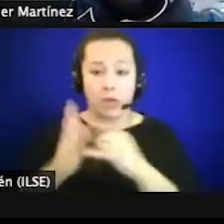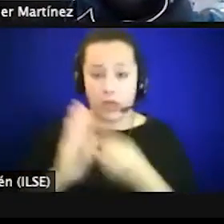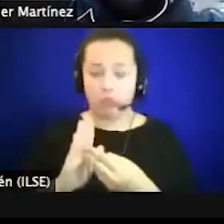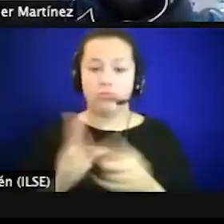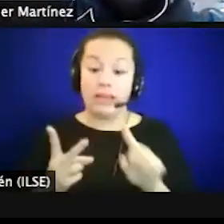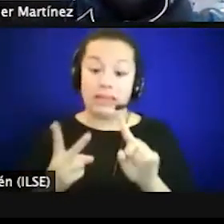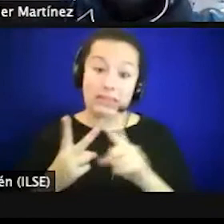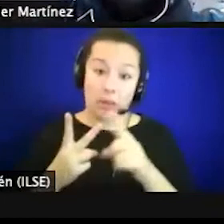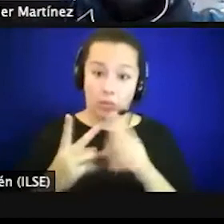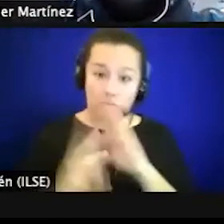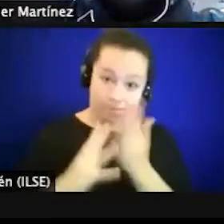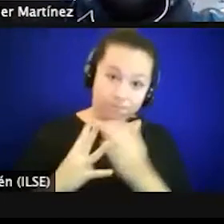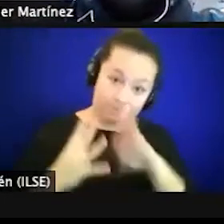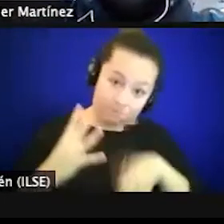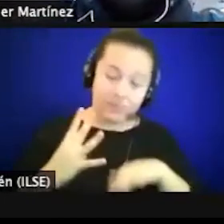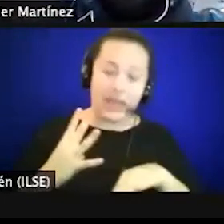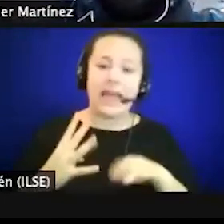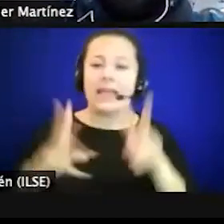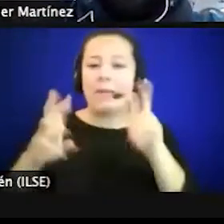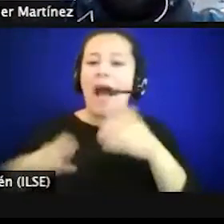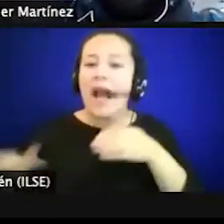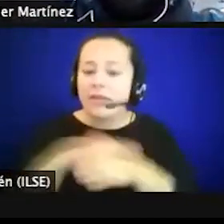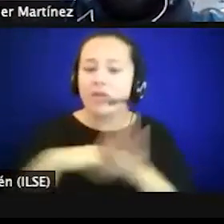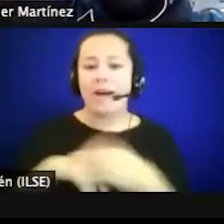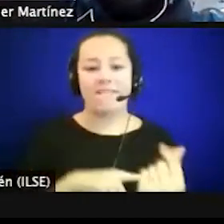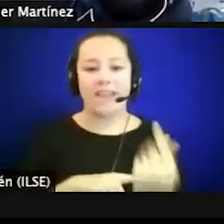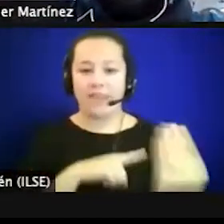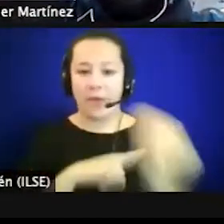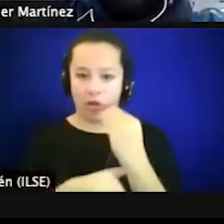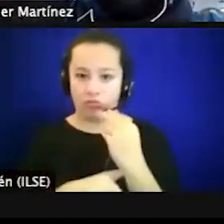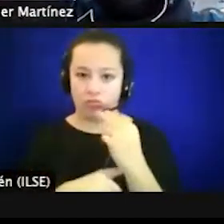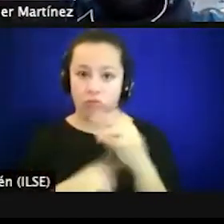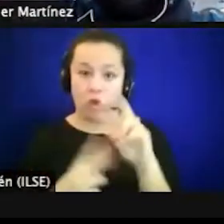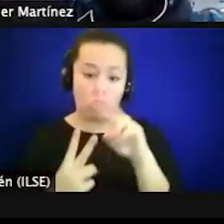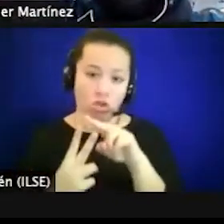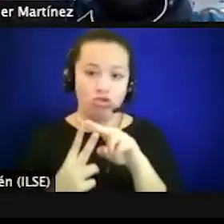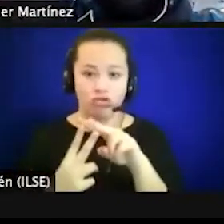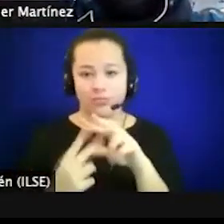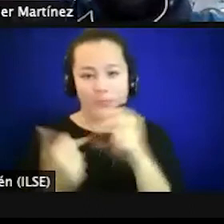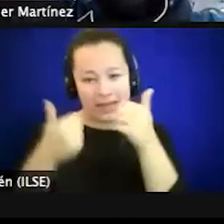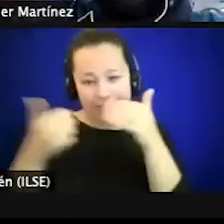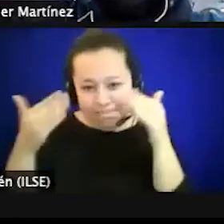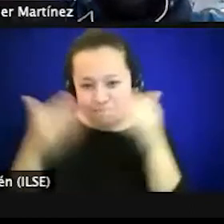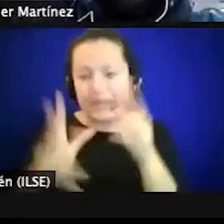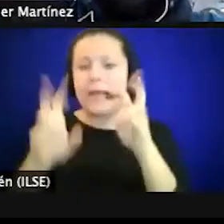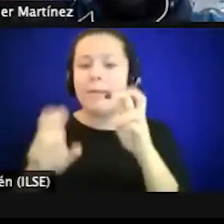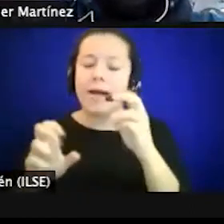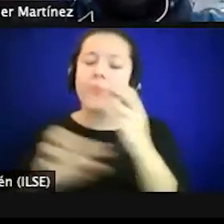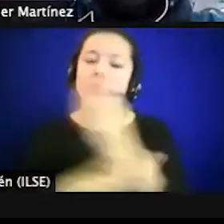de acceso a financiación, lógicamente en las dos partes poniendo el punto de mira en el ámbito de la